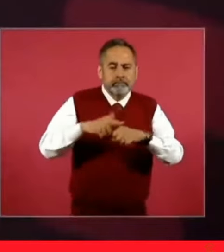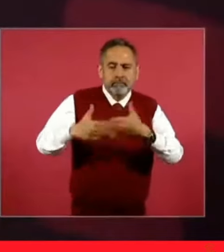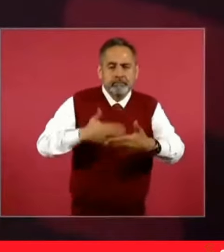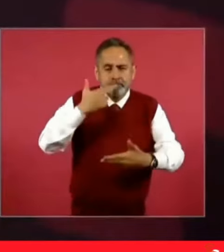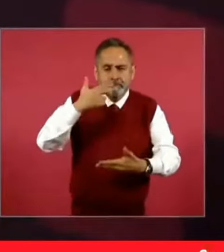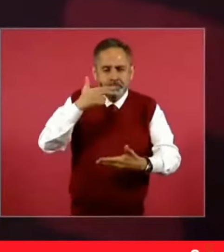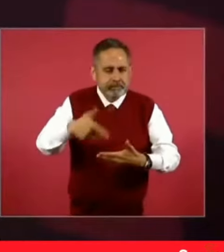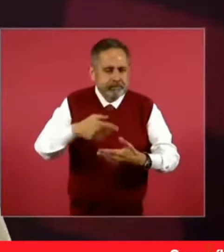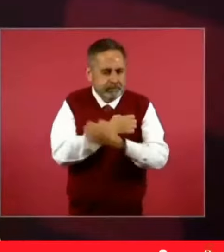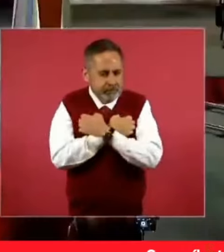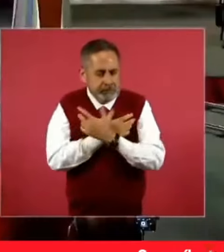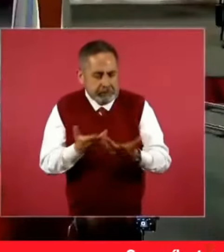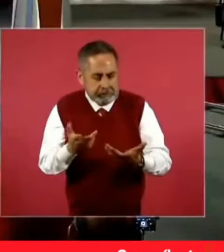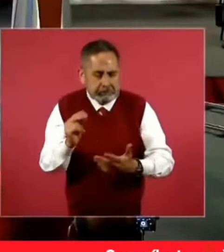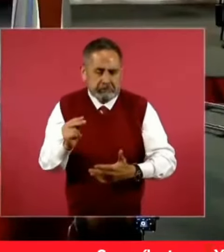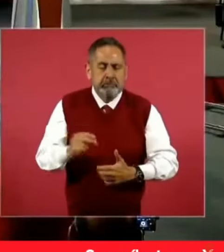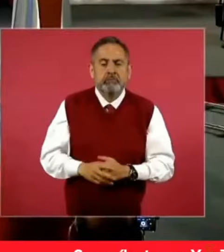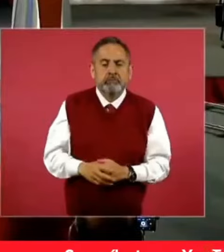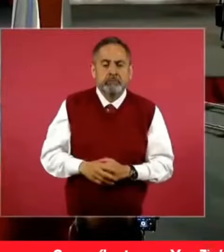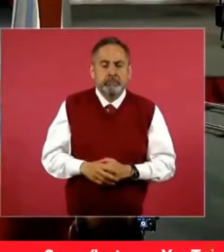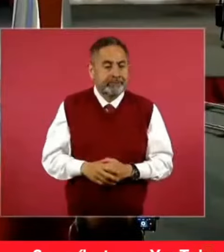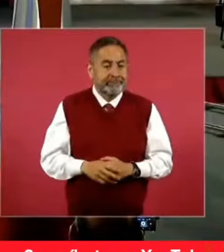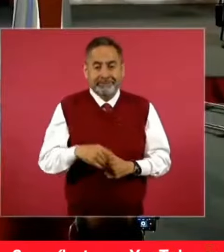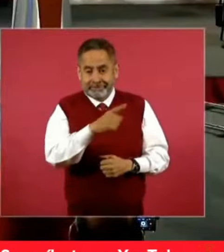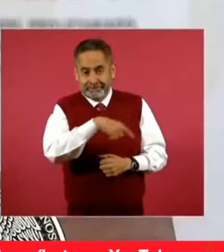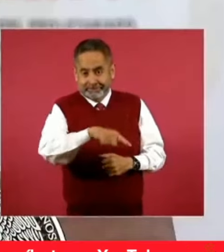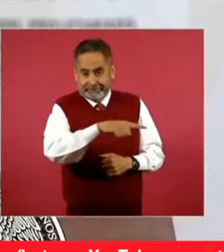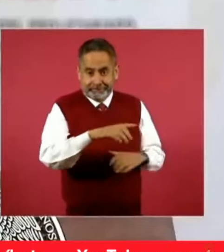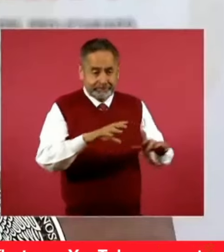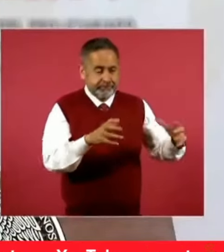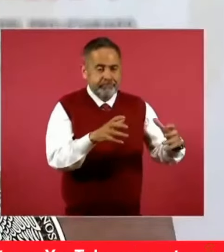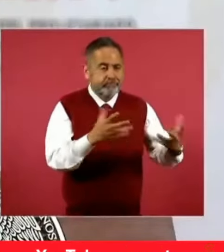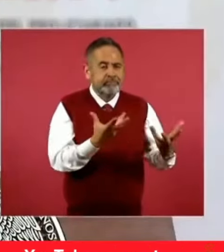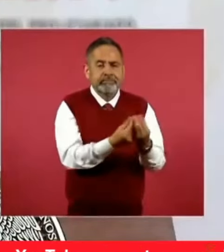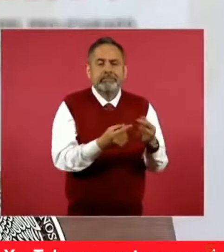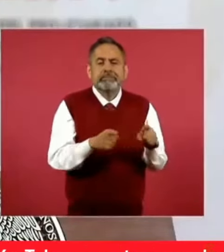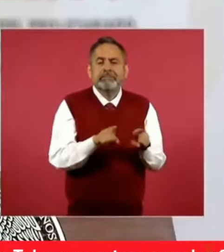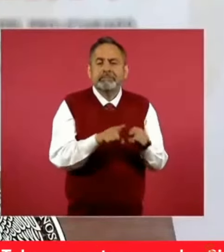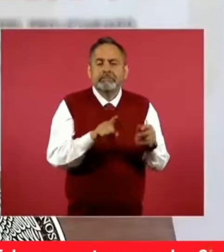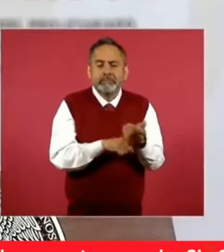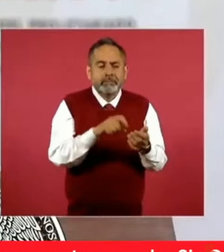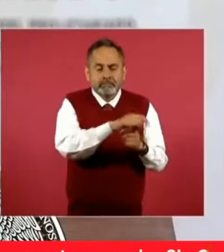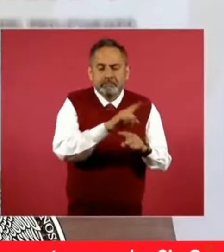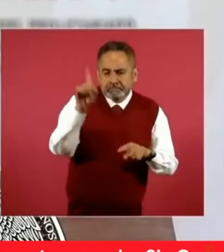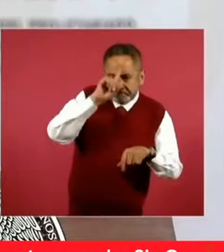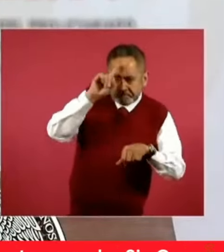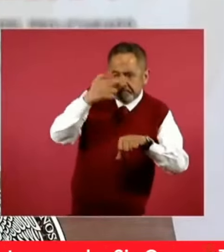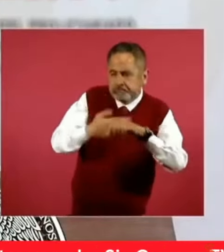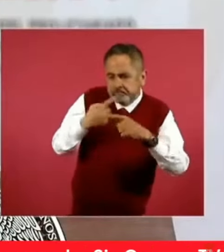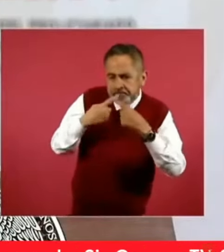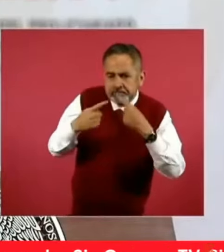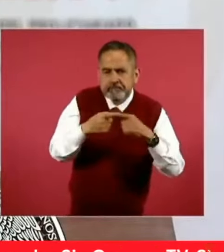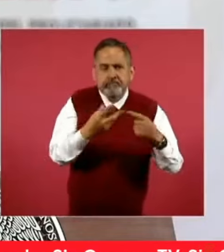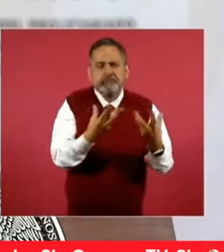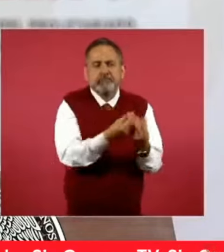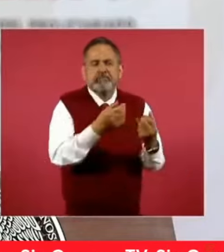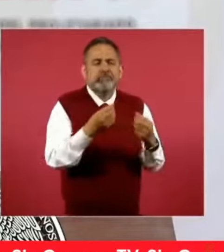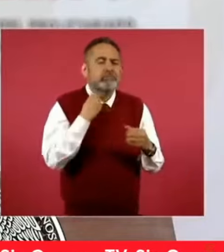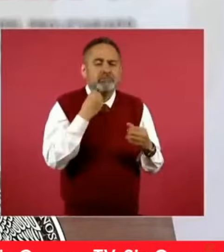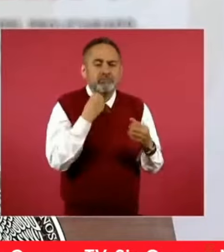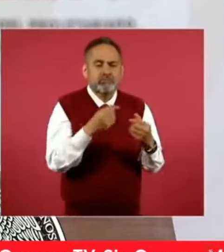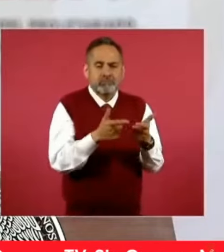de la Educación. Ellos son una parte de los consultores y barras de abogados